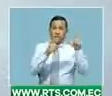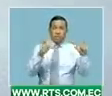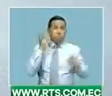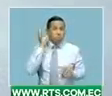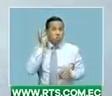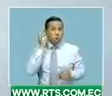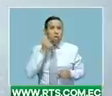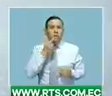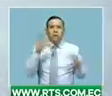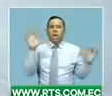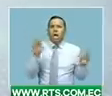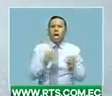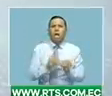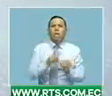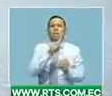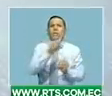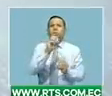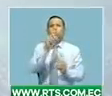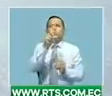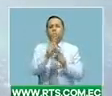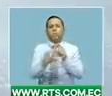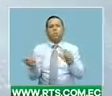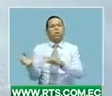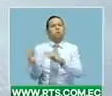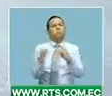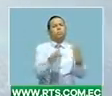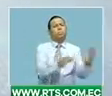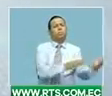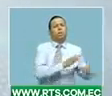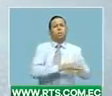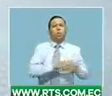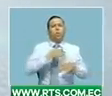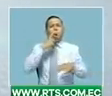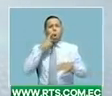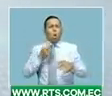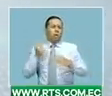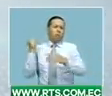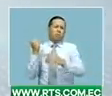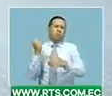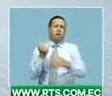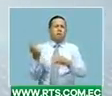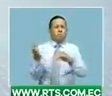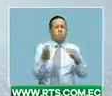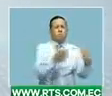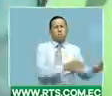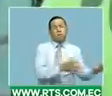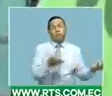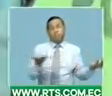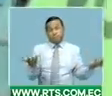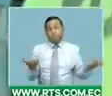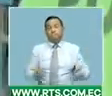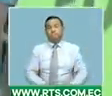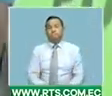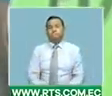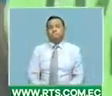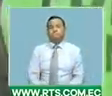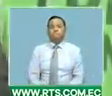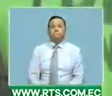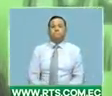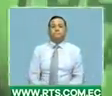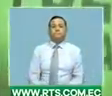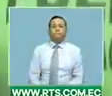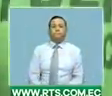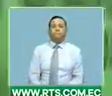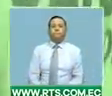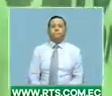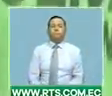101 muertes violentas de mujeres por razones de género, un femicidio cada 72 horas. Informó Roselena Vascones.